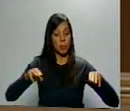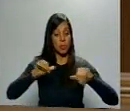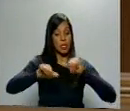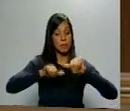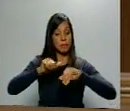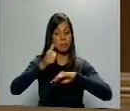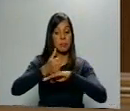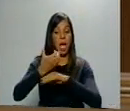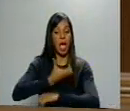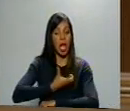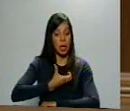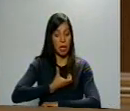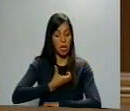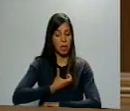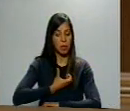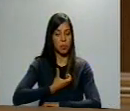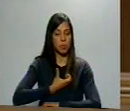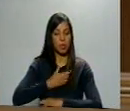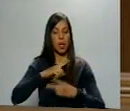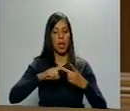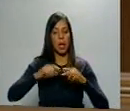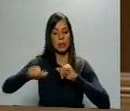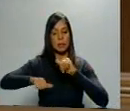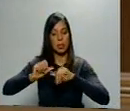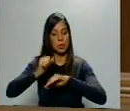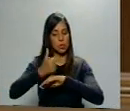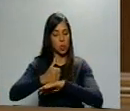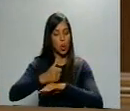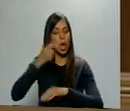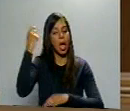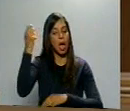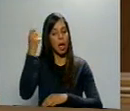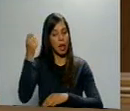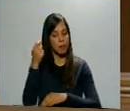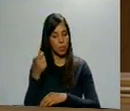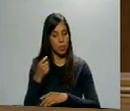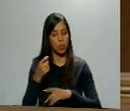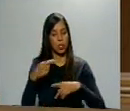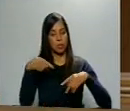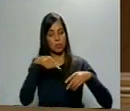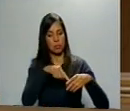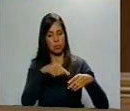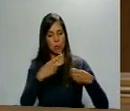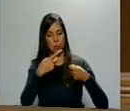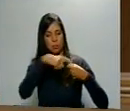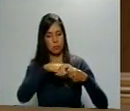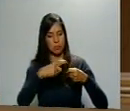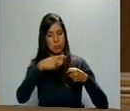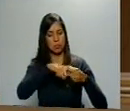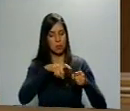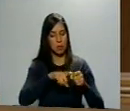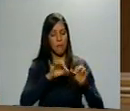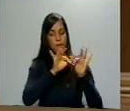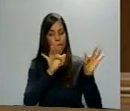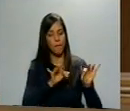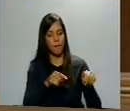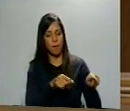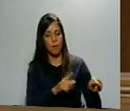Caracas, el distrito del Alto Apure, sus órganos y sus entes adscritos como modelo de